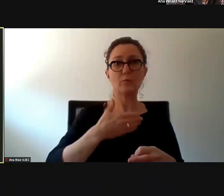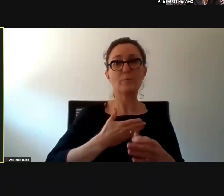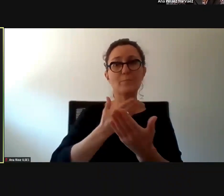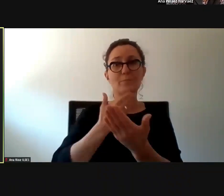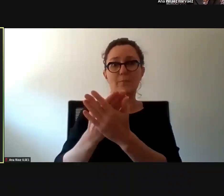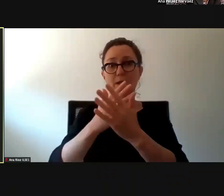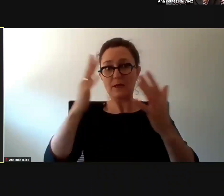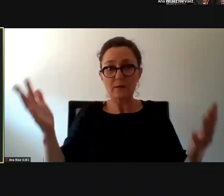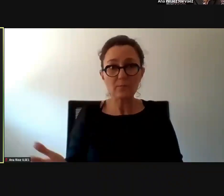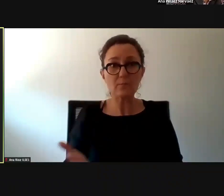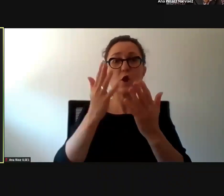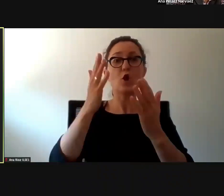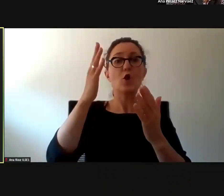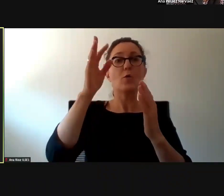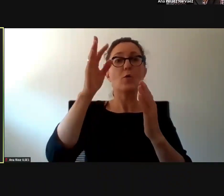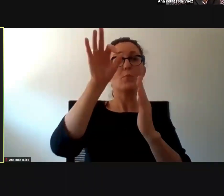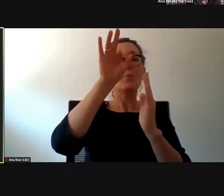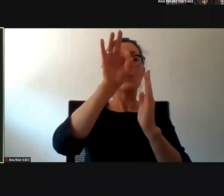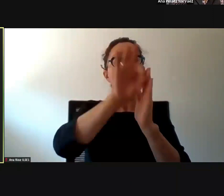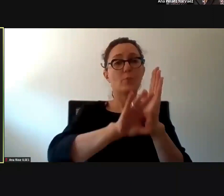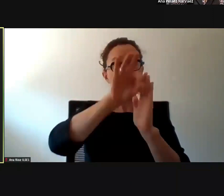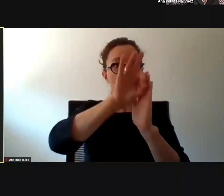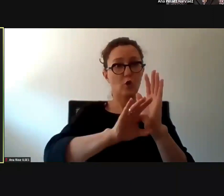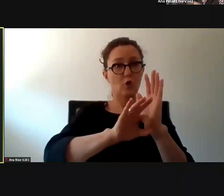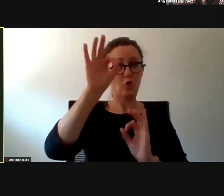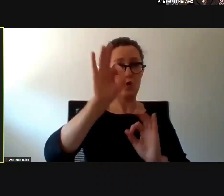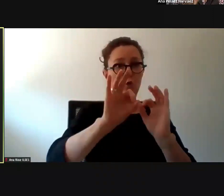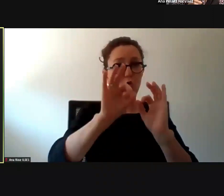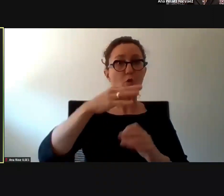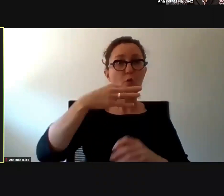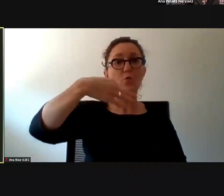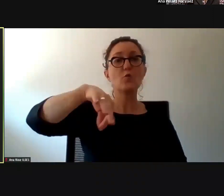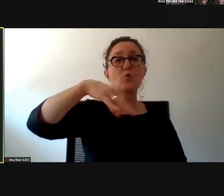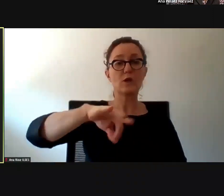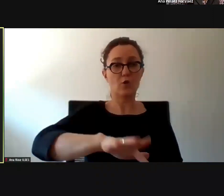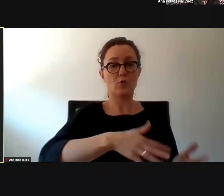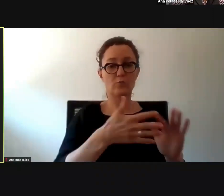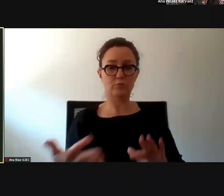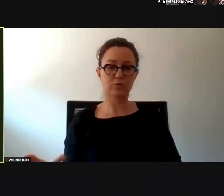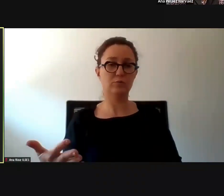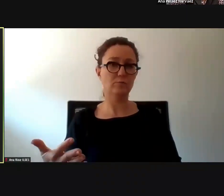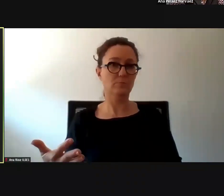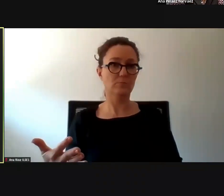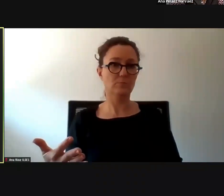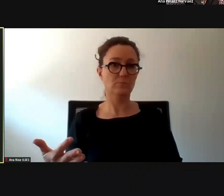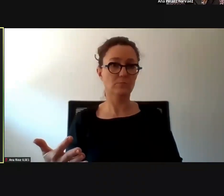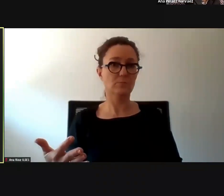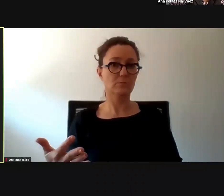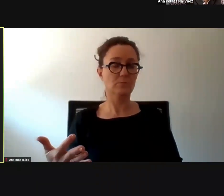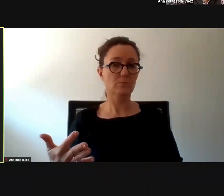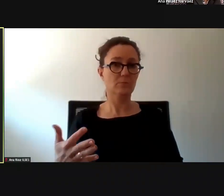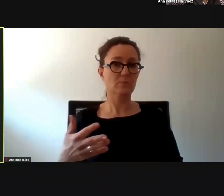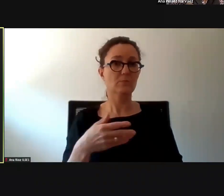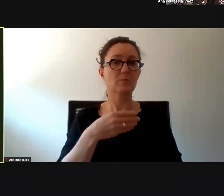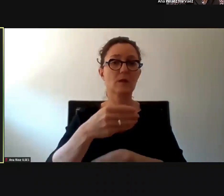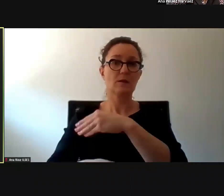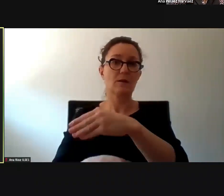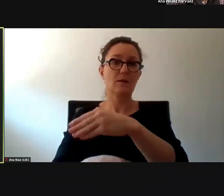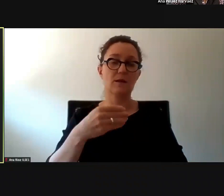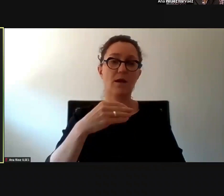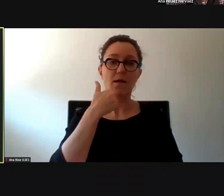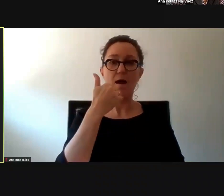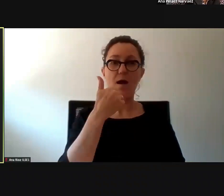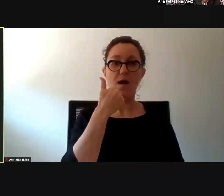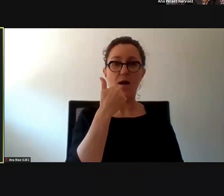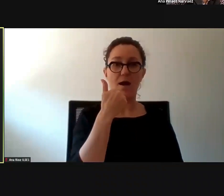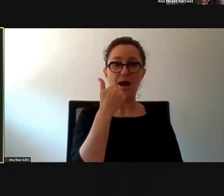un protocolo único de coordinación entre todos los principales actores involucrados en lo